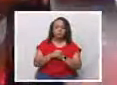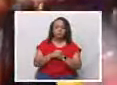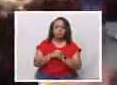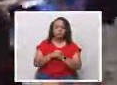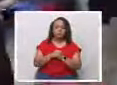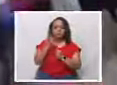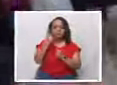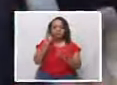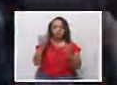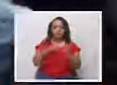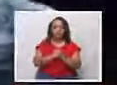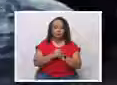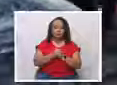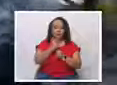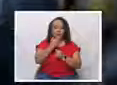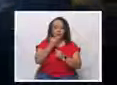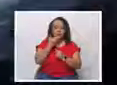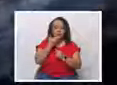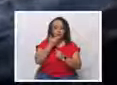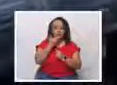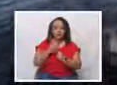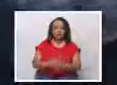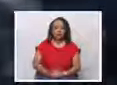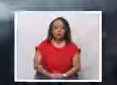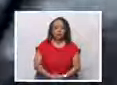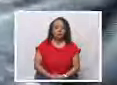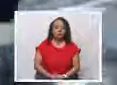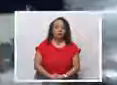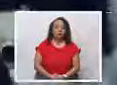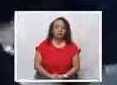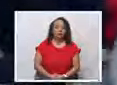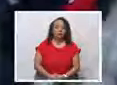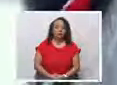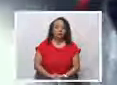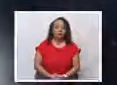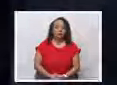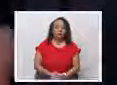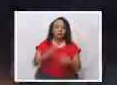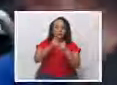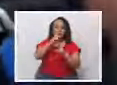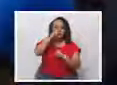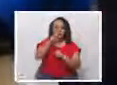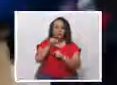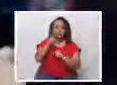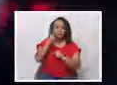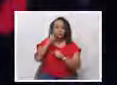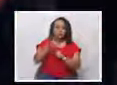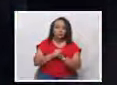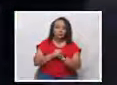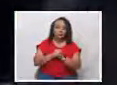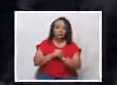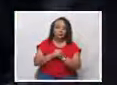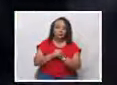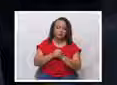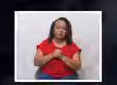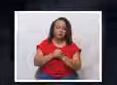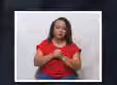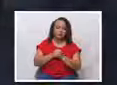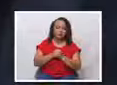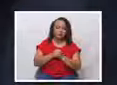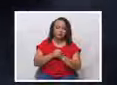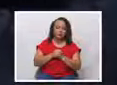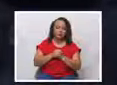Vamos a ver. ¡Hasta Escazú! ¡Hasta Escazú! Ahí nos vemos. Sherman, ¿qué significa el